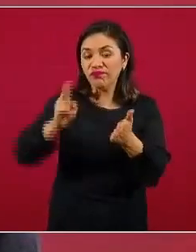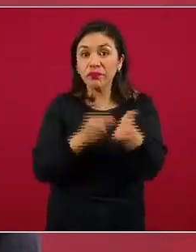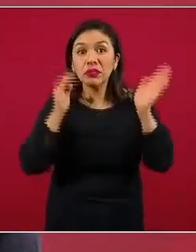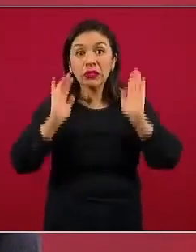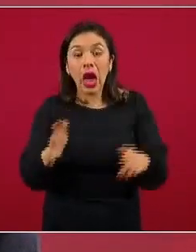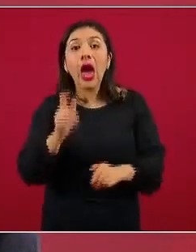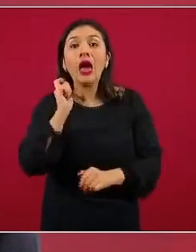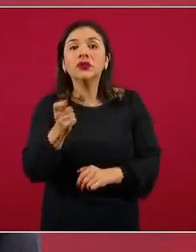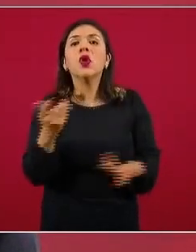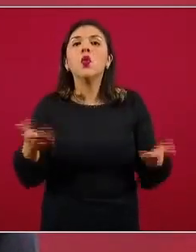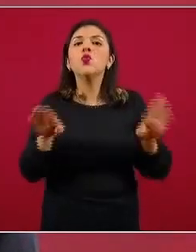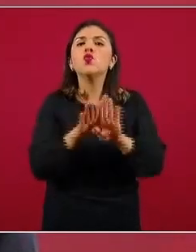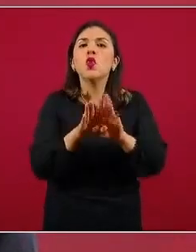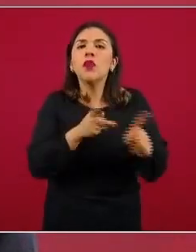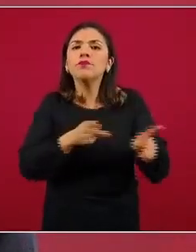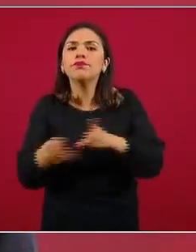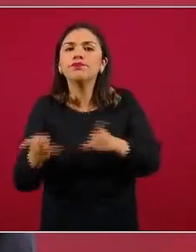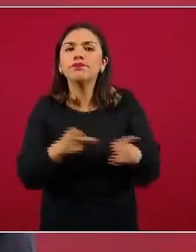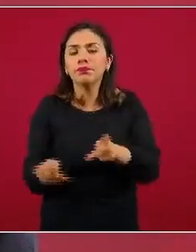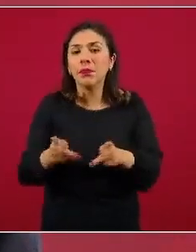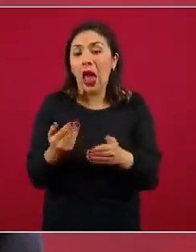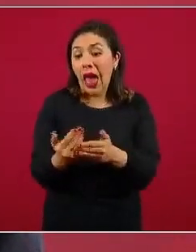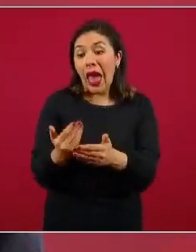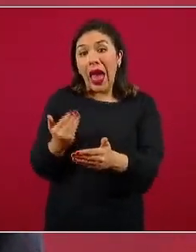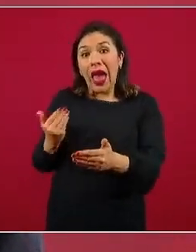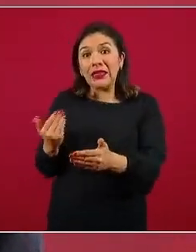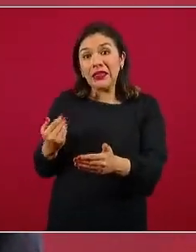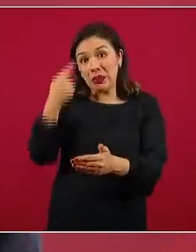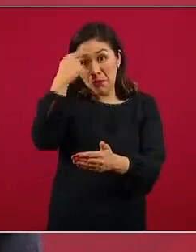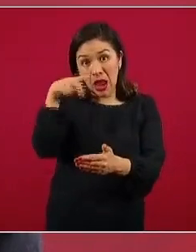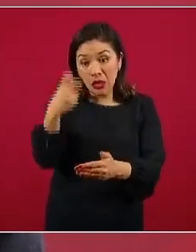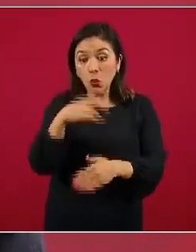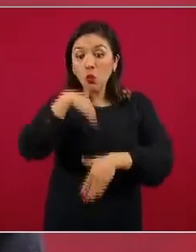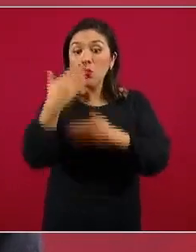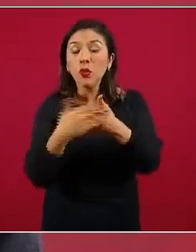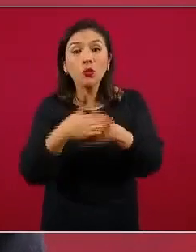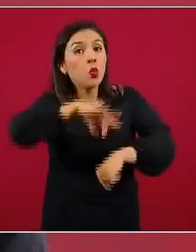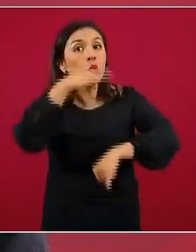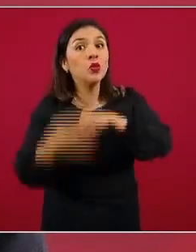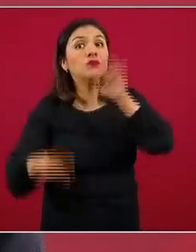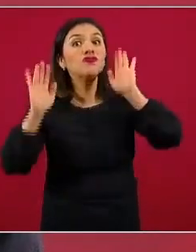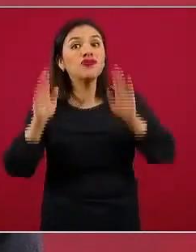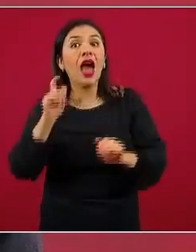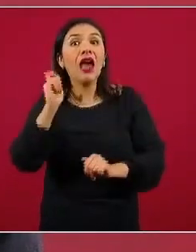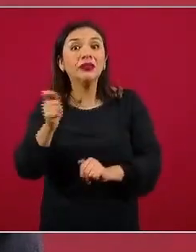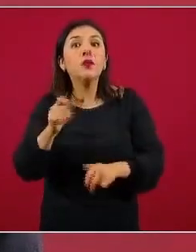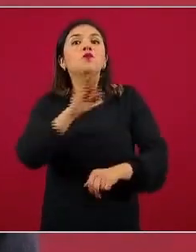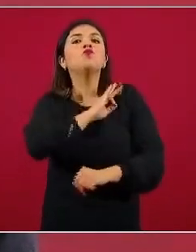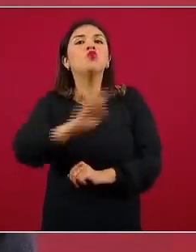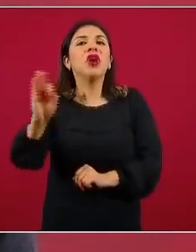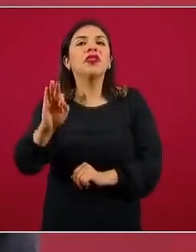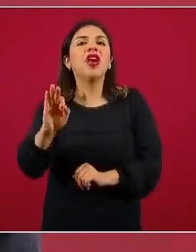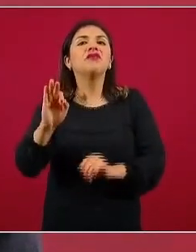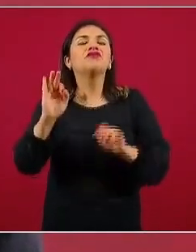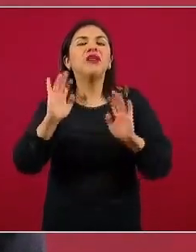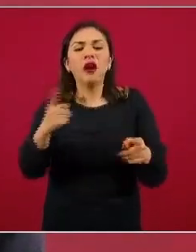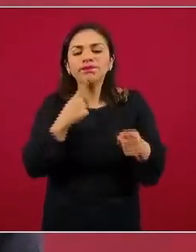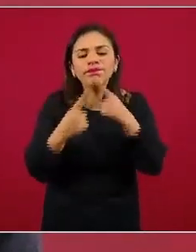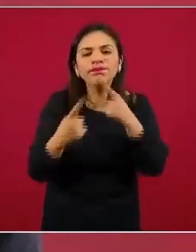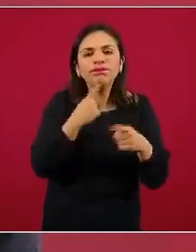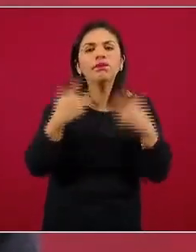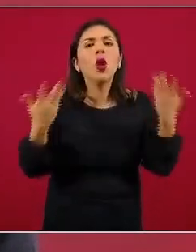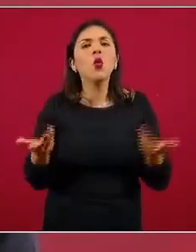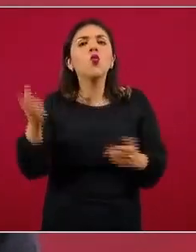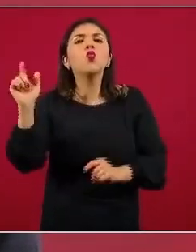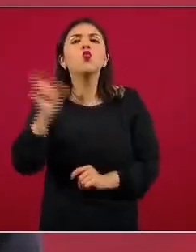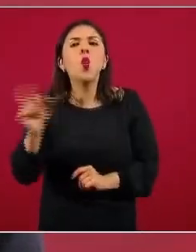ya los pasos, digamos, preliminares a aquel último paso que tiene que ver con el tema de poder definir cuándo